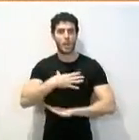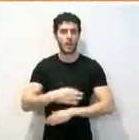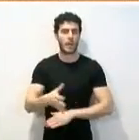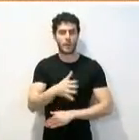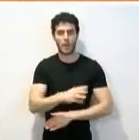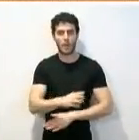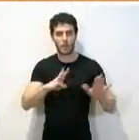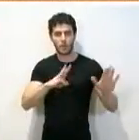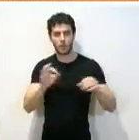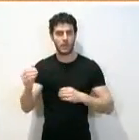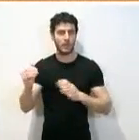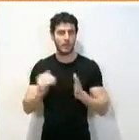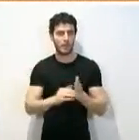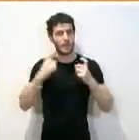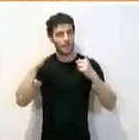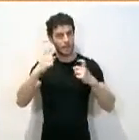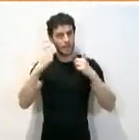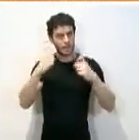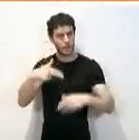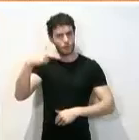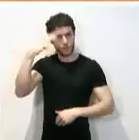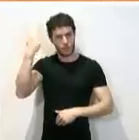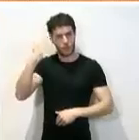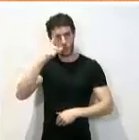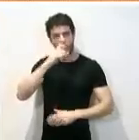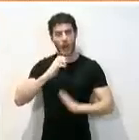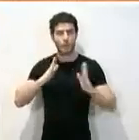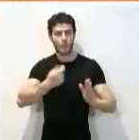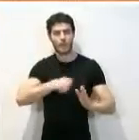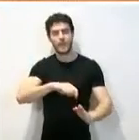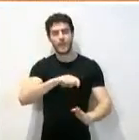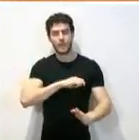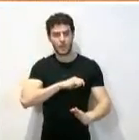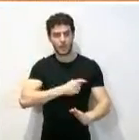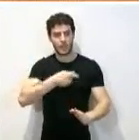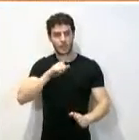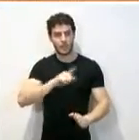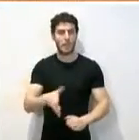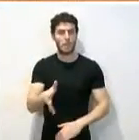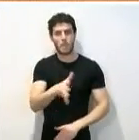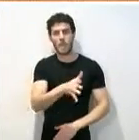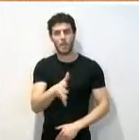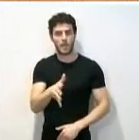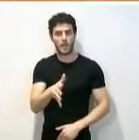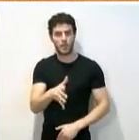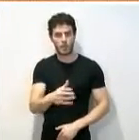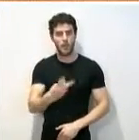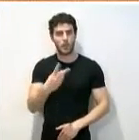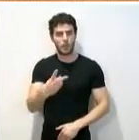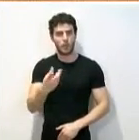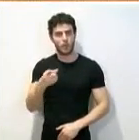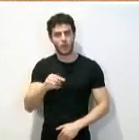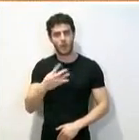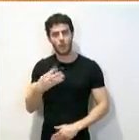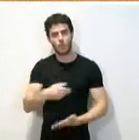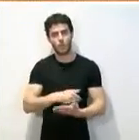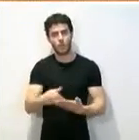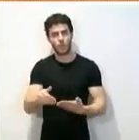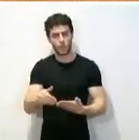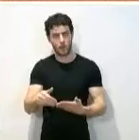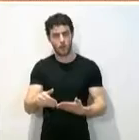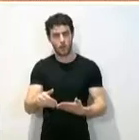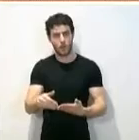a 80.000 intentos de suicidio al año en España y que entre 2 y 4 millones de personas